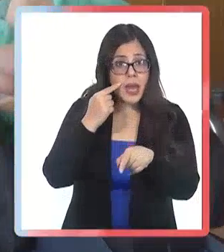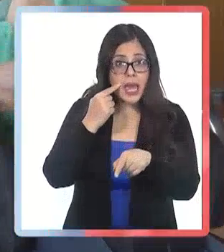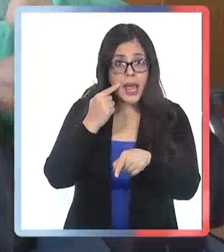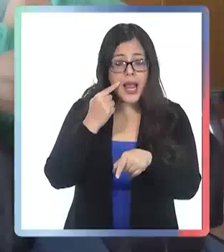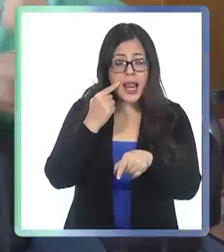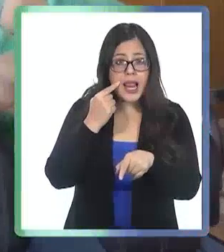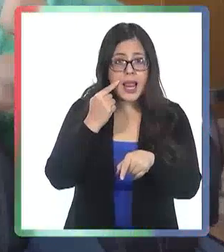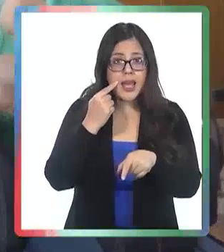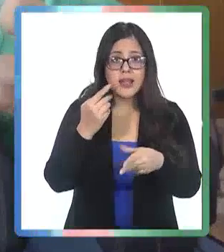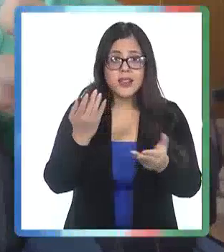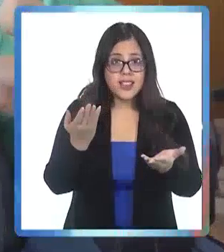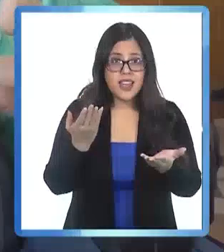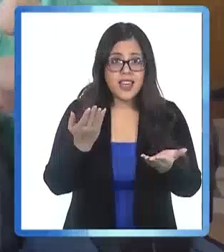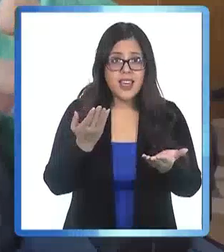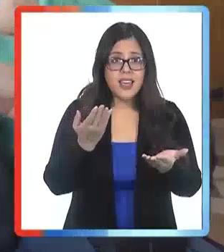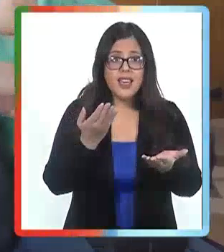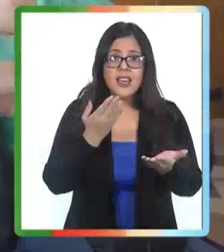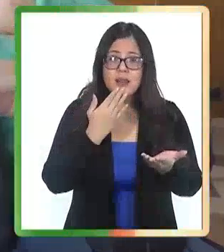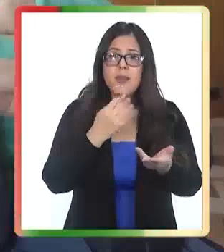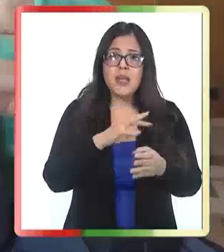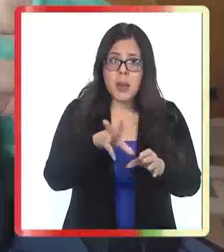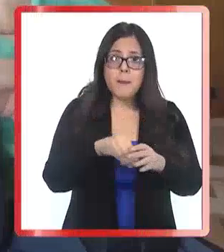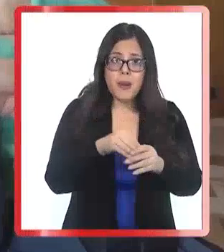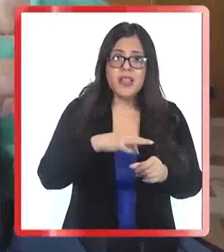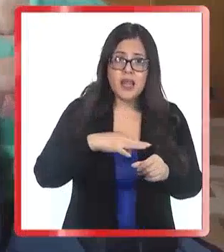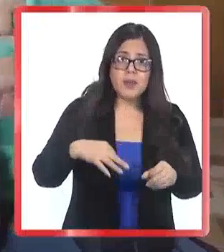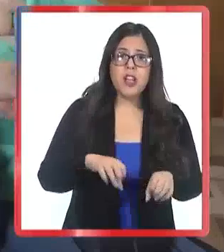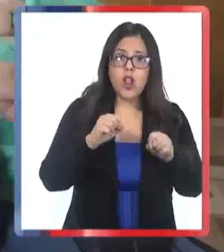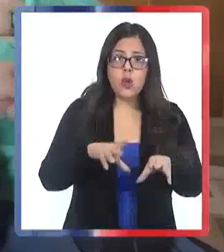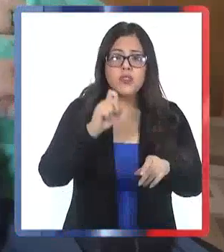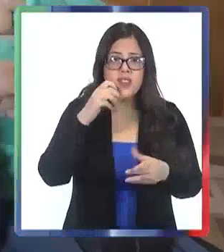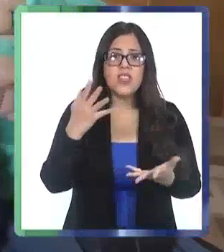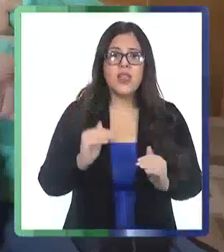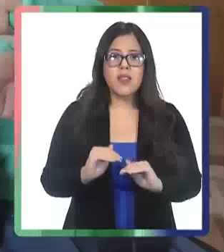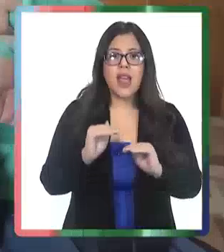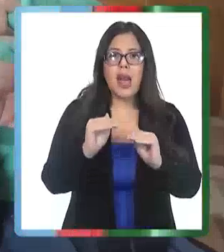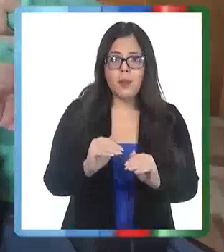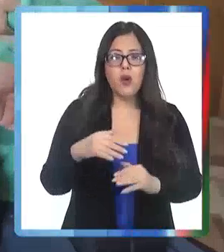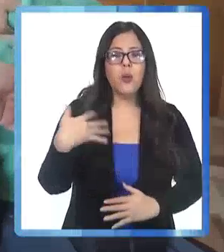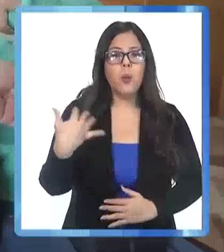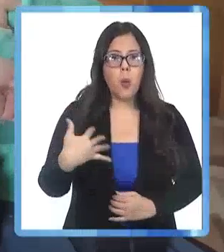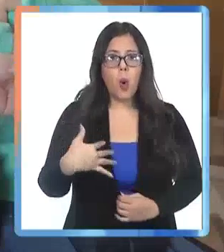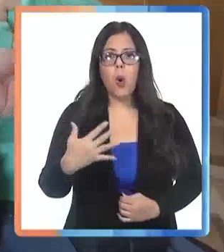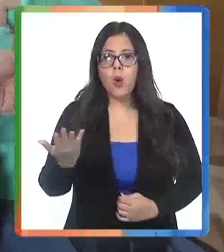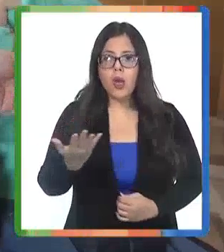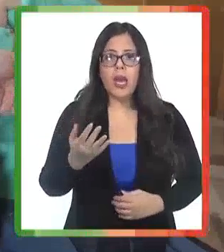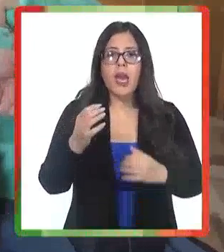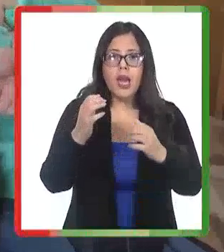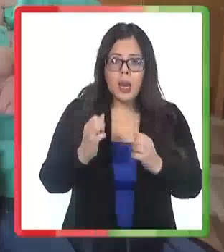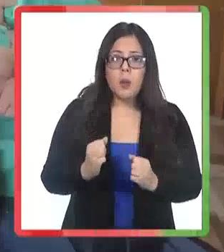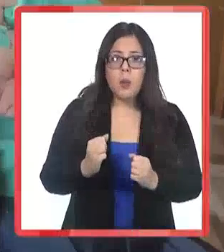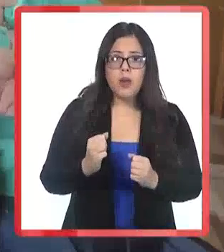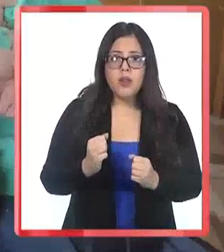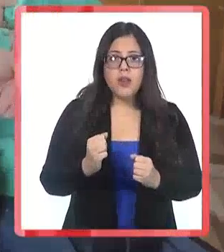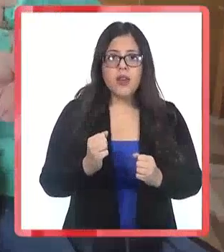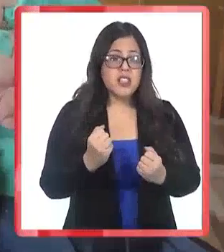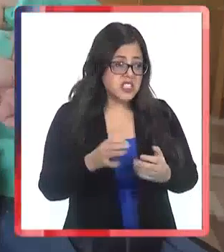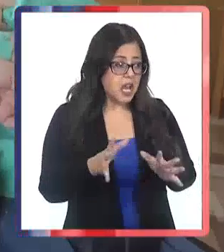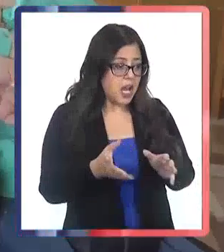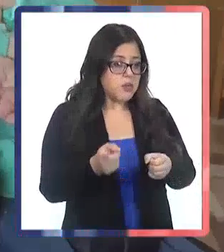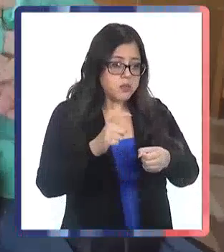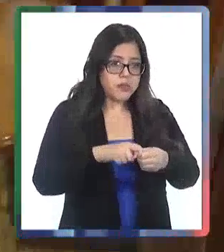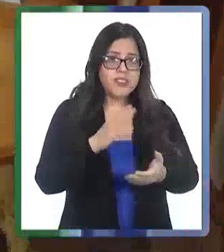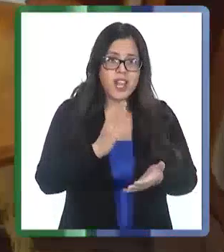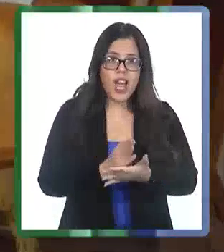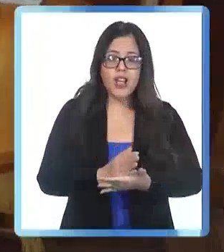está dentro del Ministerio de Educación, que eso también es un tremendo aporte porque ya puede registrarse como